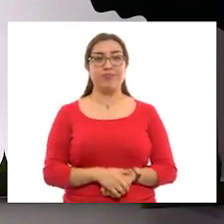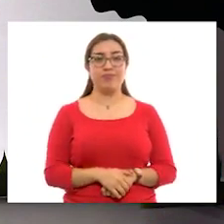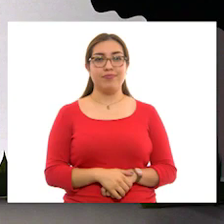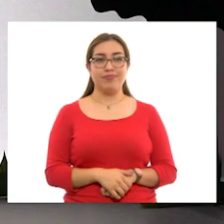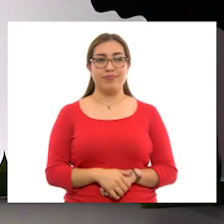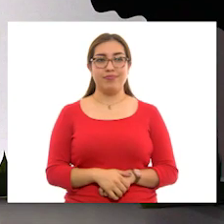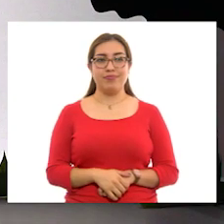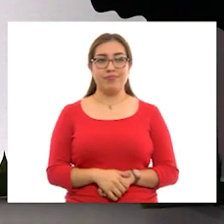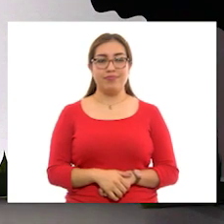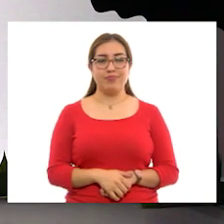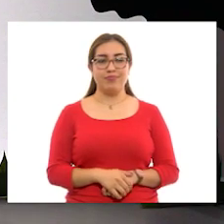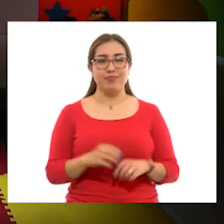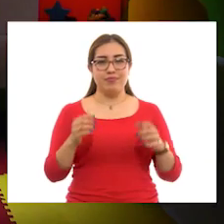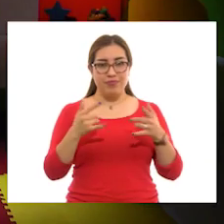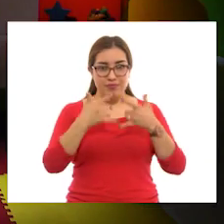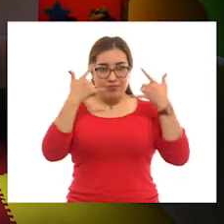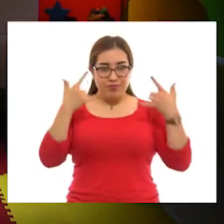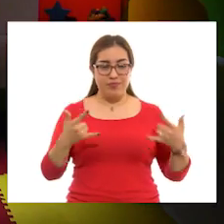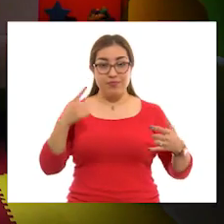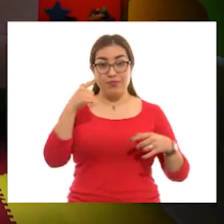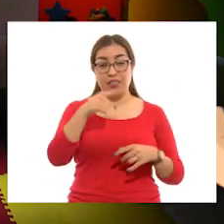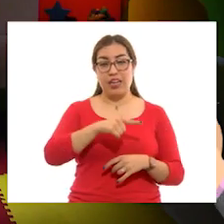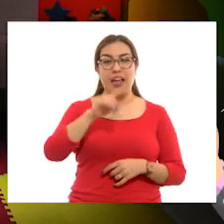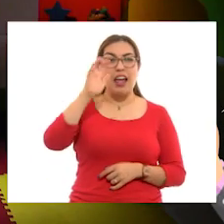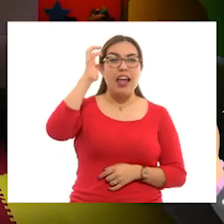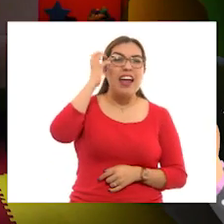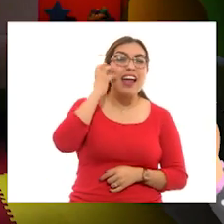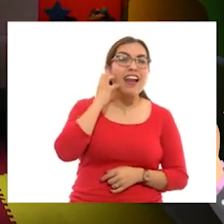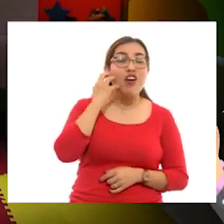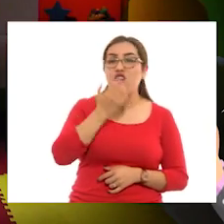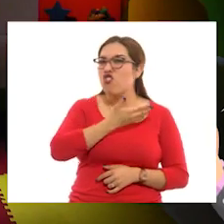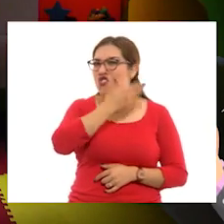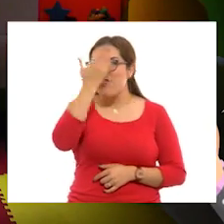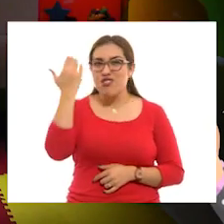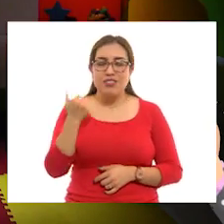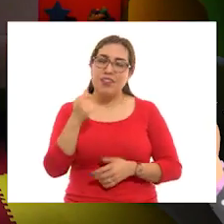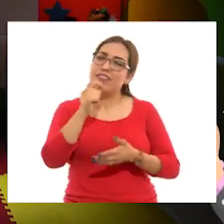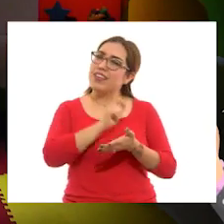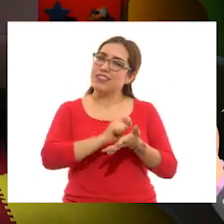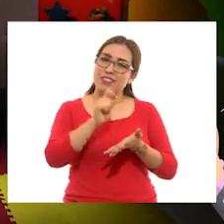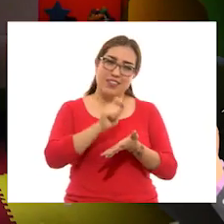Es el cuento de Leo que no sabía escribir. ¡Muy bien!